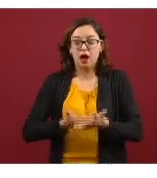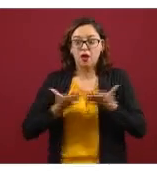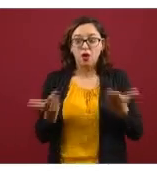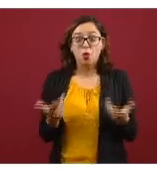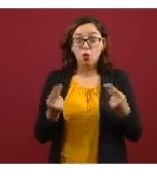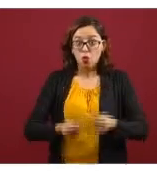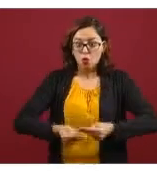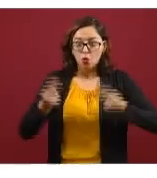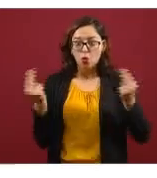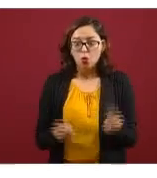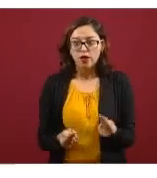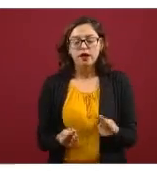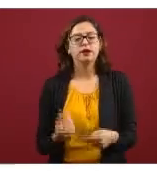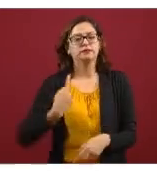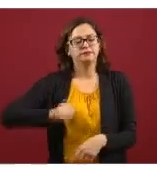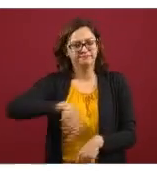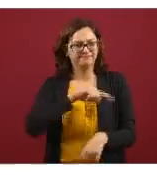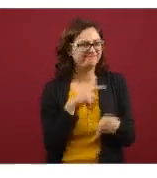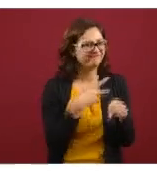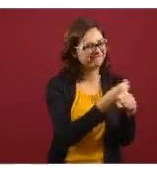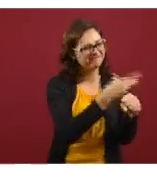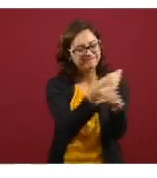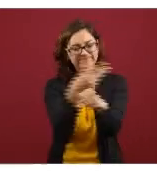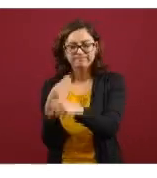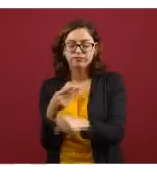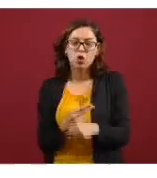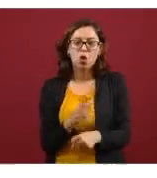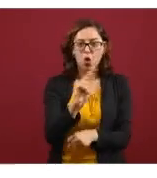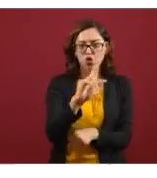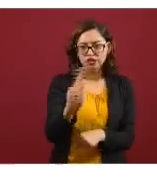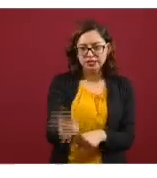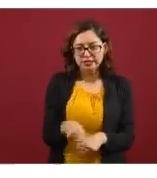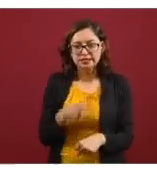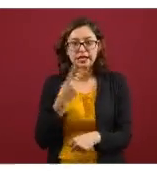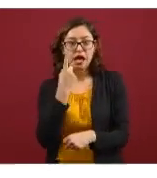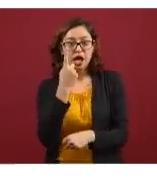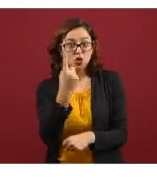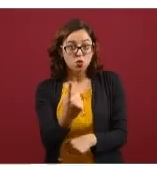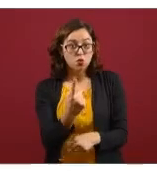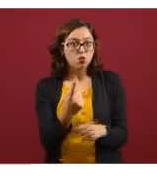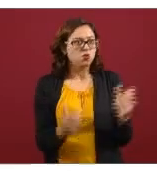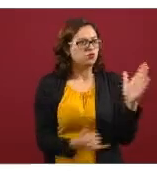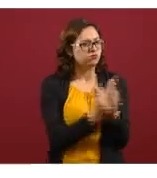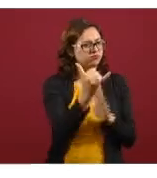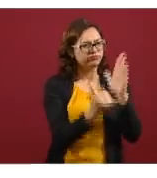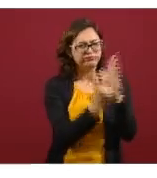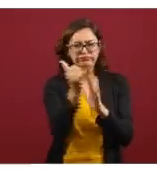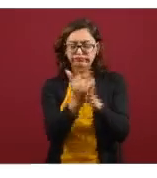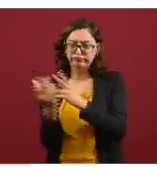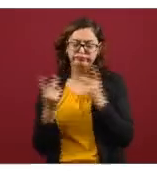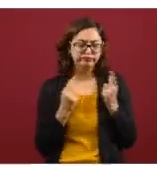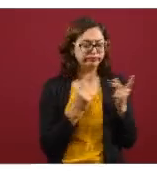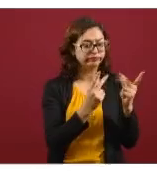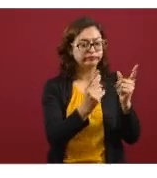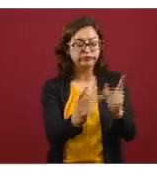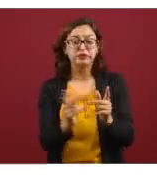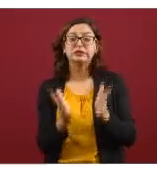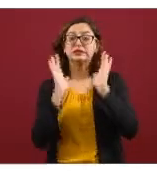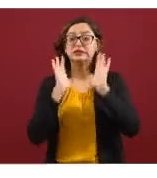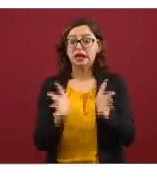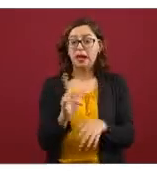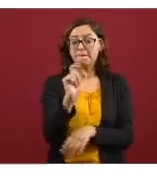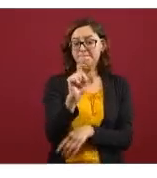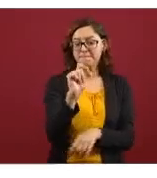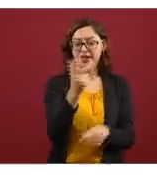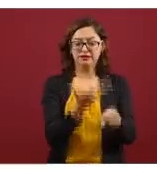hemos trabajado en 81 obras ya concluidas, de los cuales el señor presidente ha entregado 20 hospitales